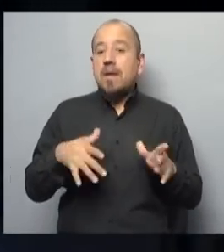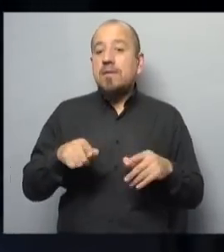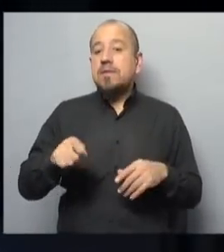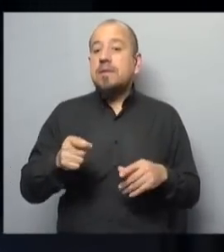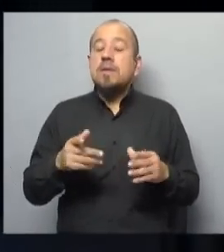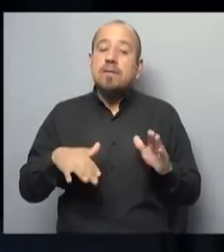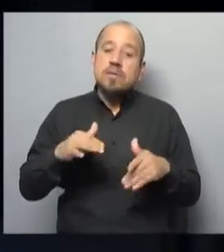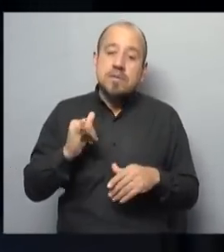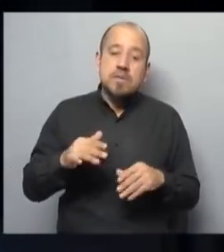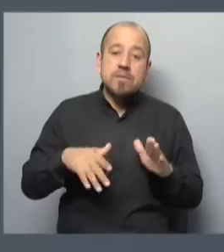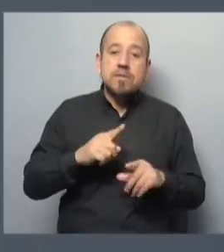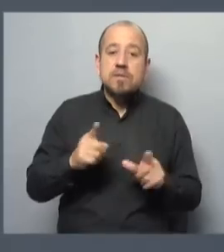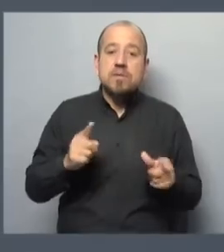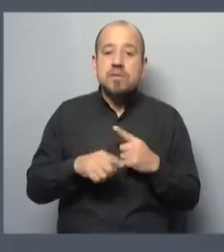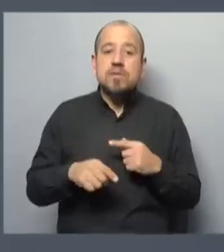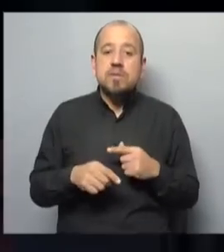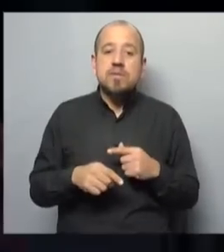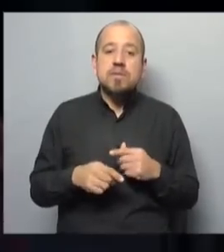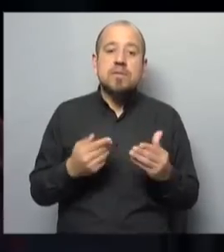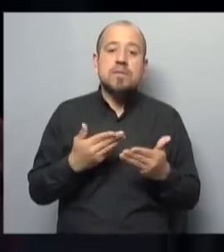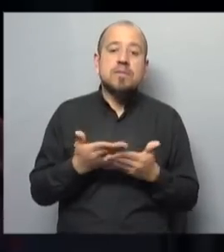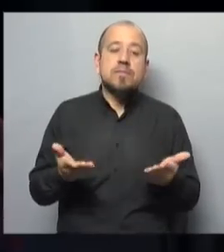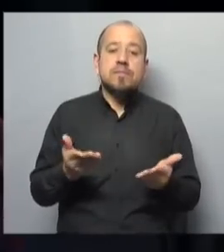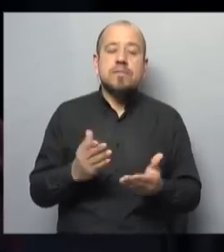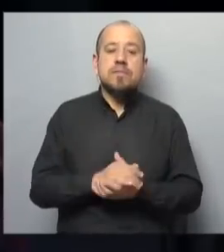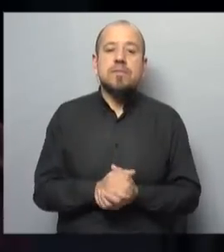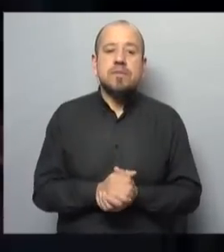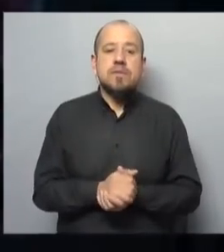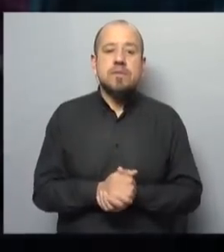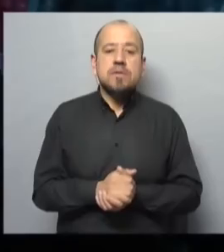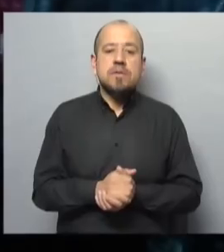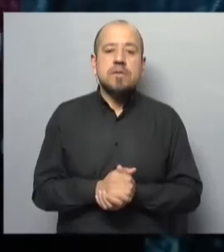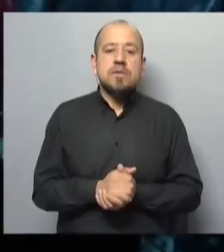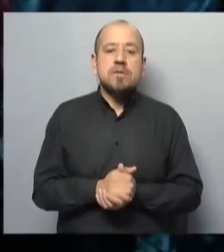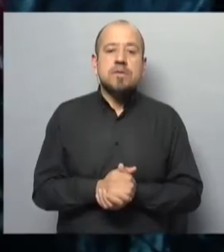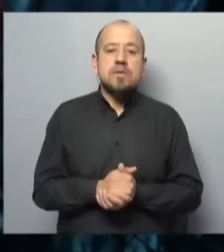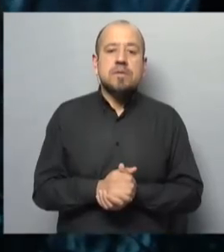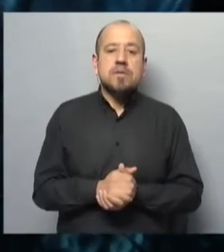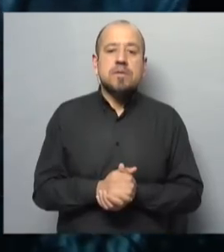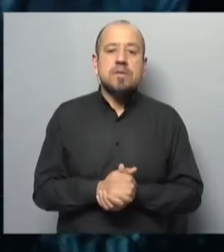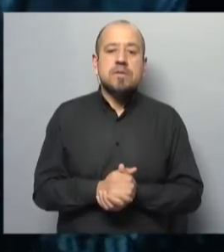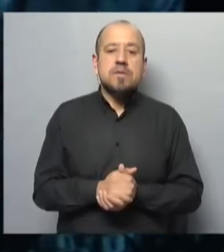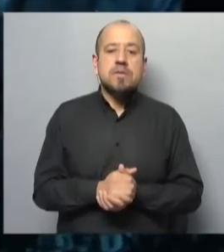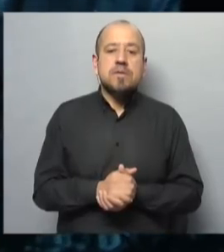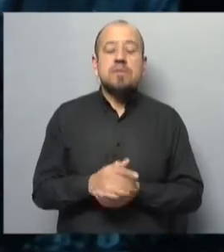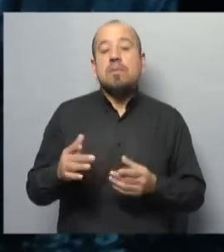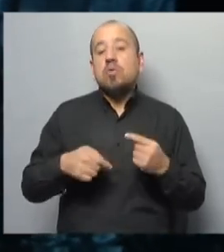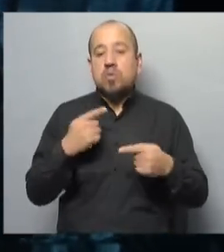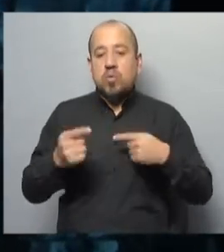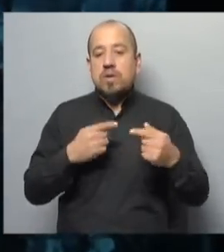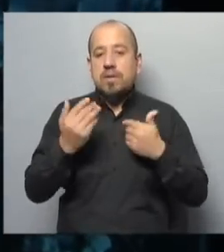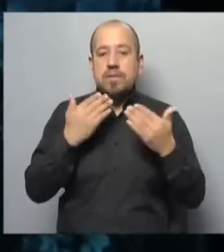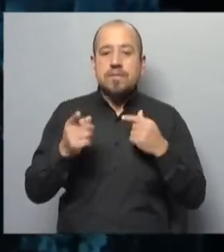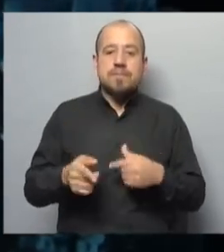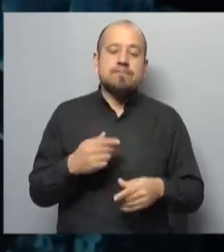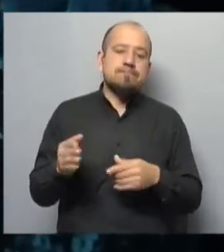siempre se da y lo que sucede conviene también por eso bueno bien ya seguiremos hablando de ti porque bueno está un